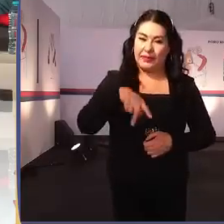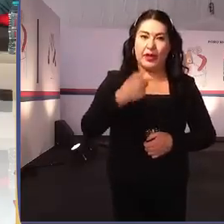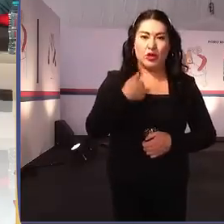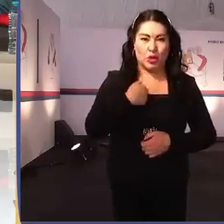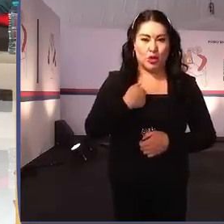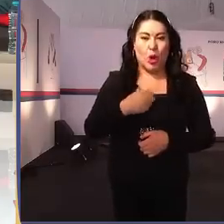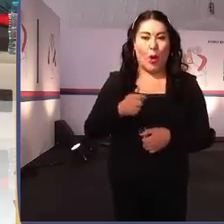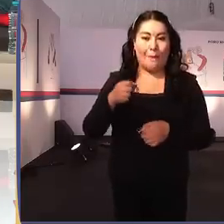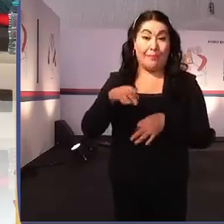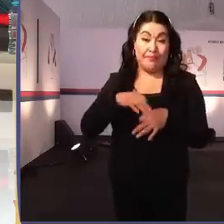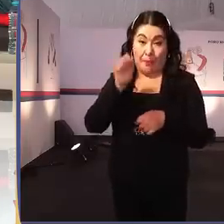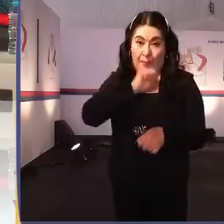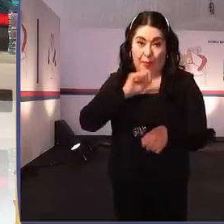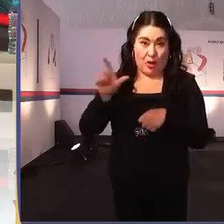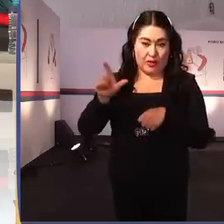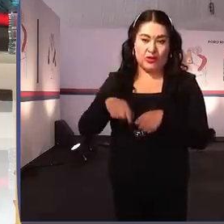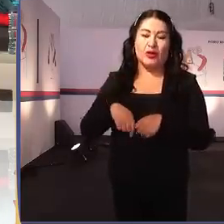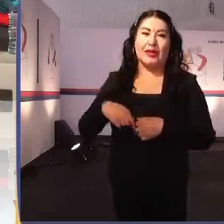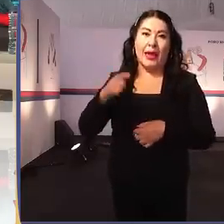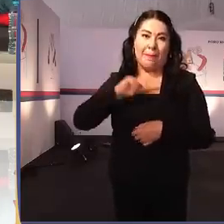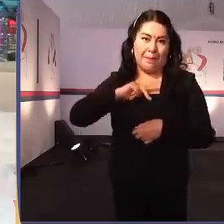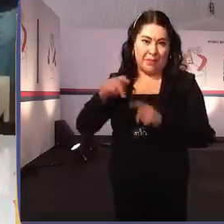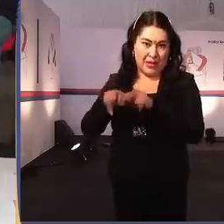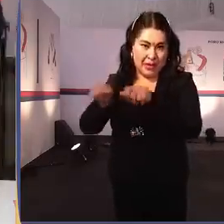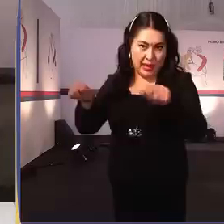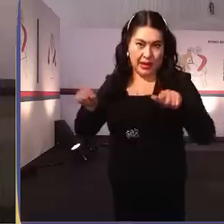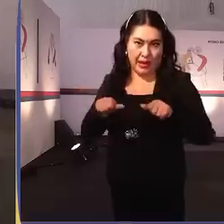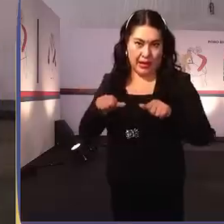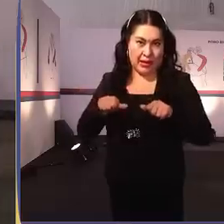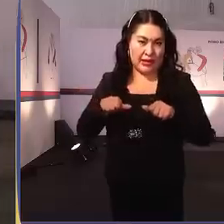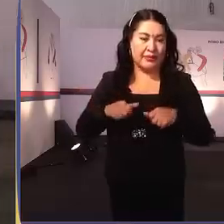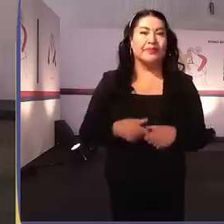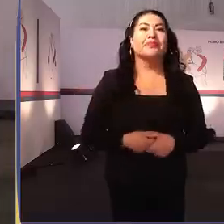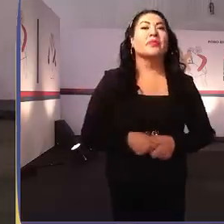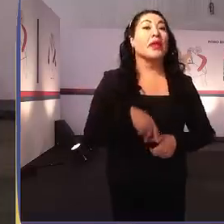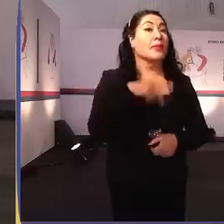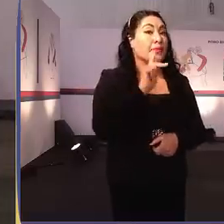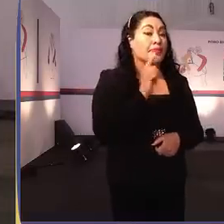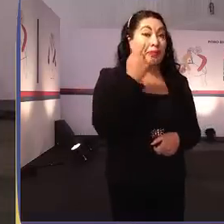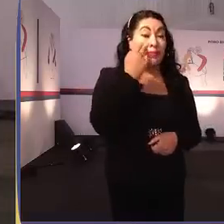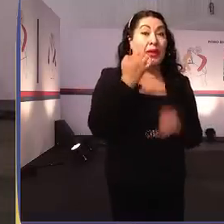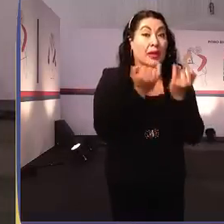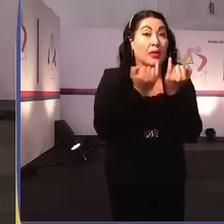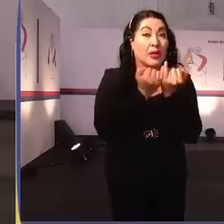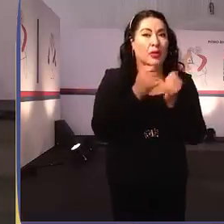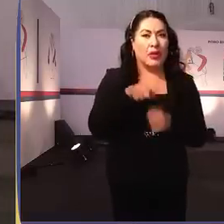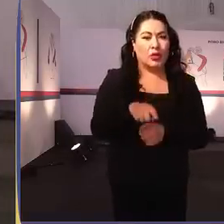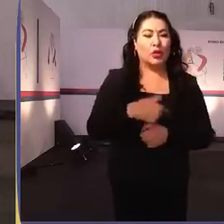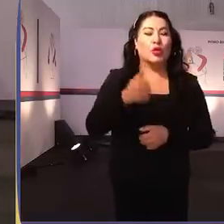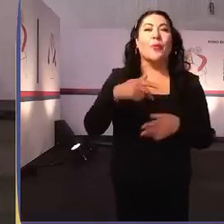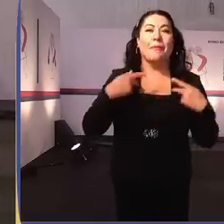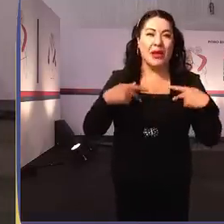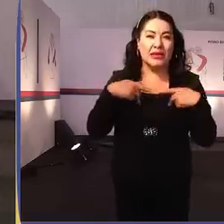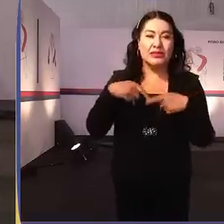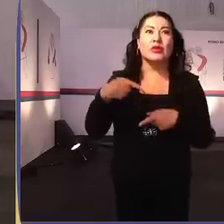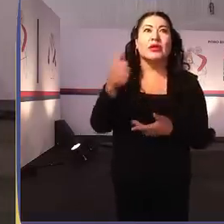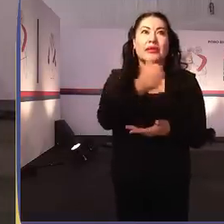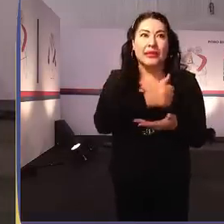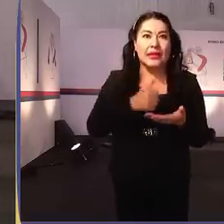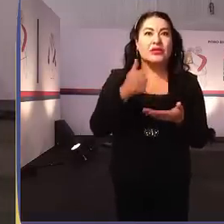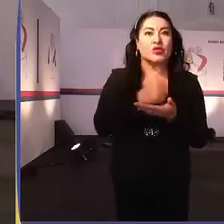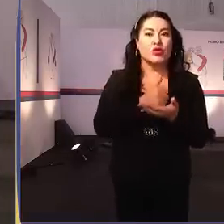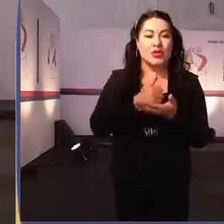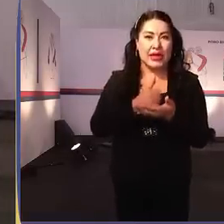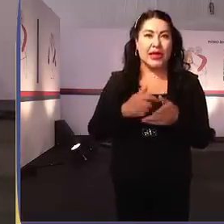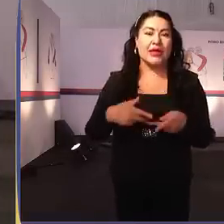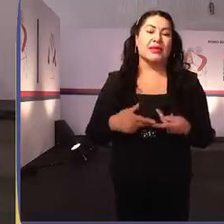zapatos. Y yo soy zapatera. Pero nadie te quita dos méritos. el mérito de ser ciudadana, sí, que es